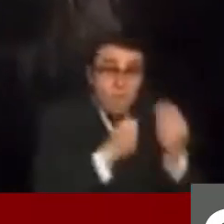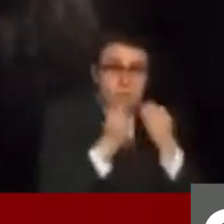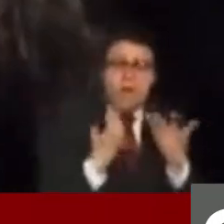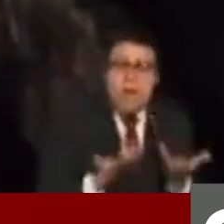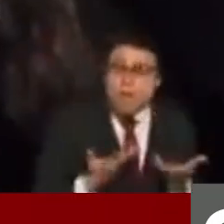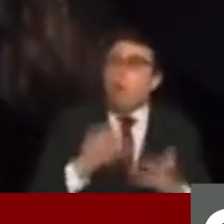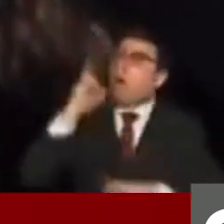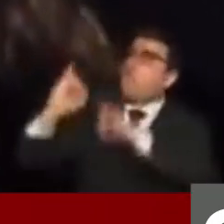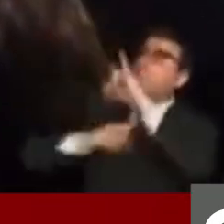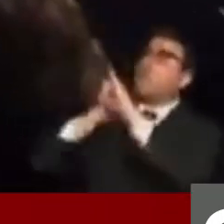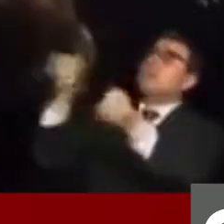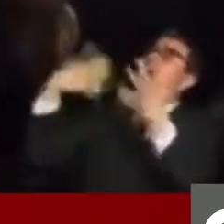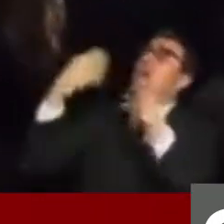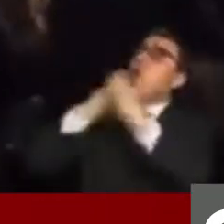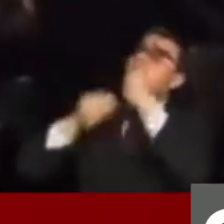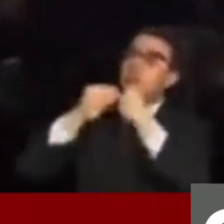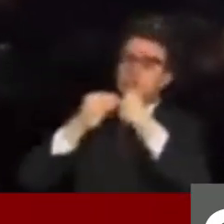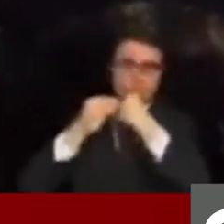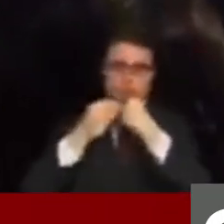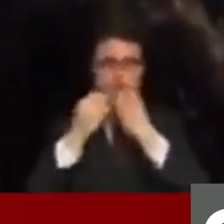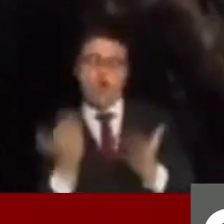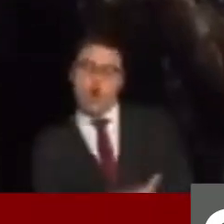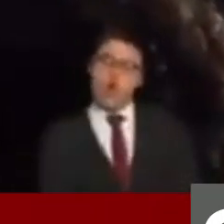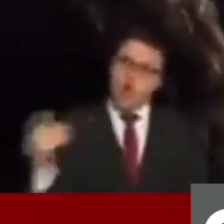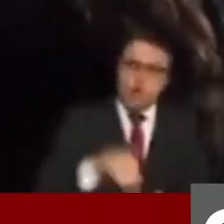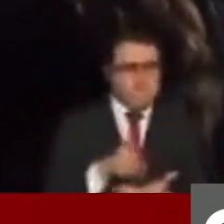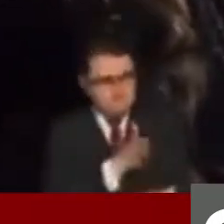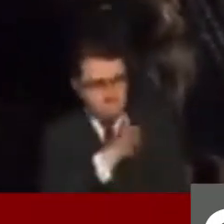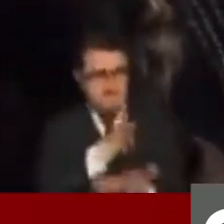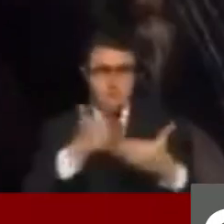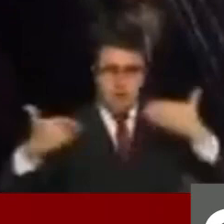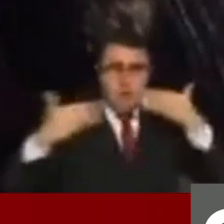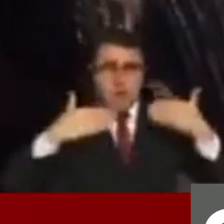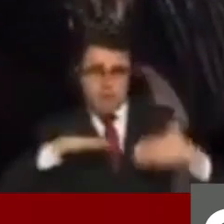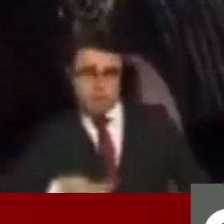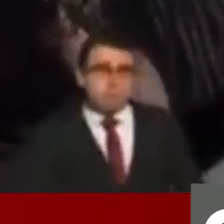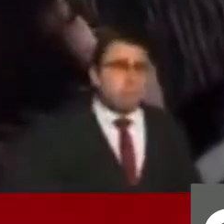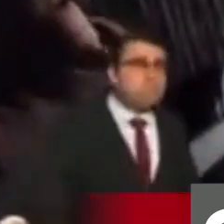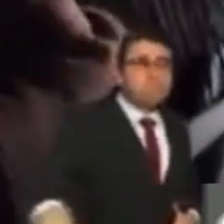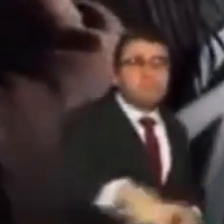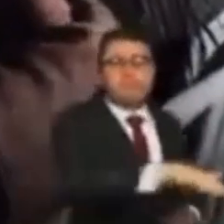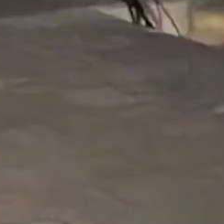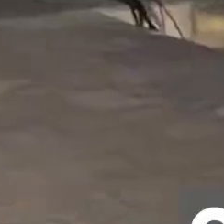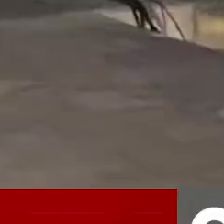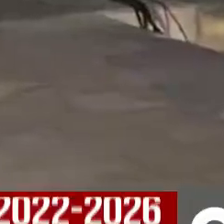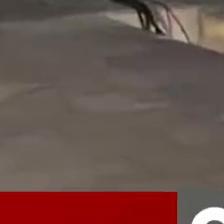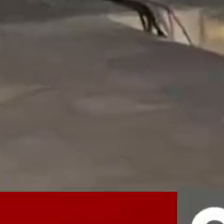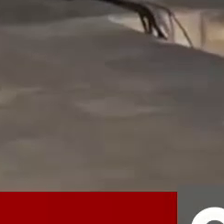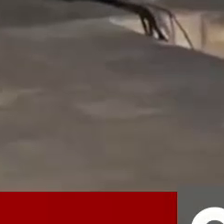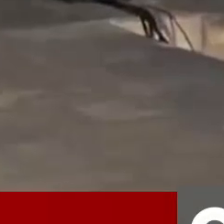sino Sabiendo de nuevo hacer el surco en la tierra y producir los alimentos